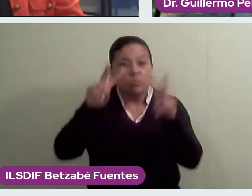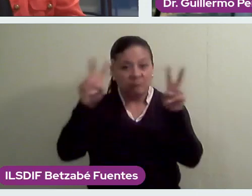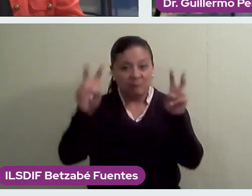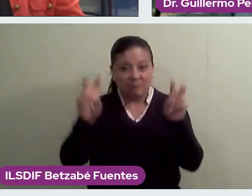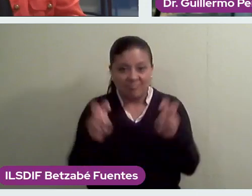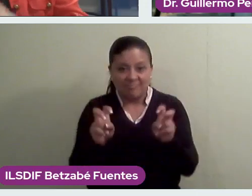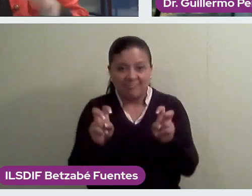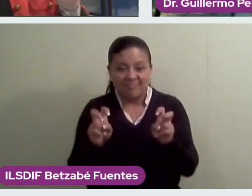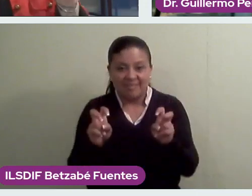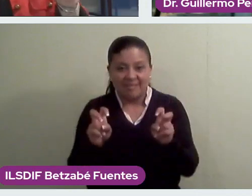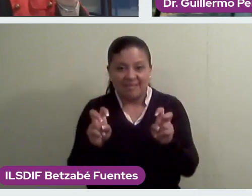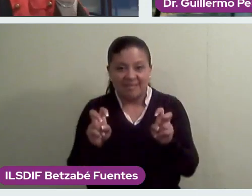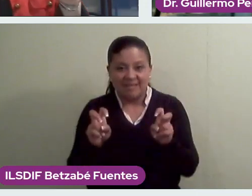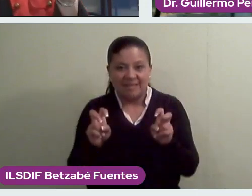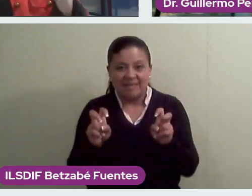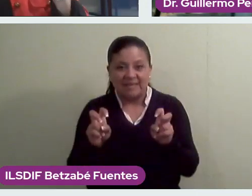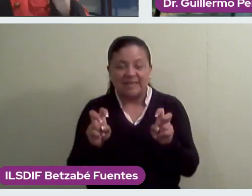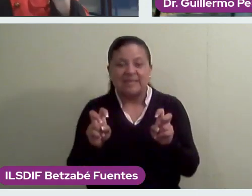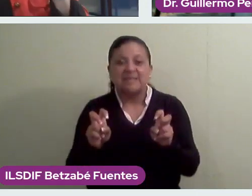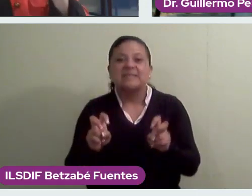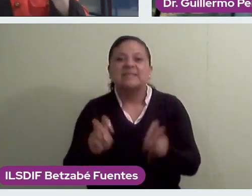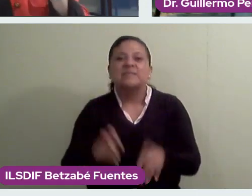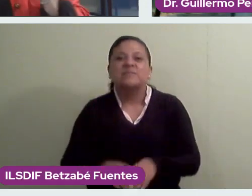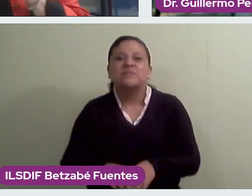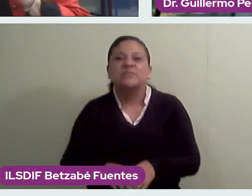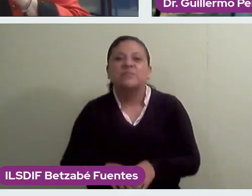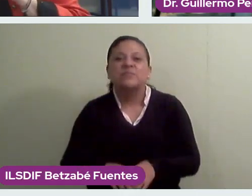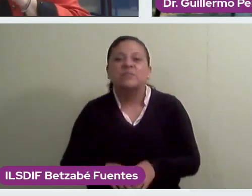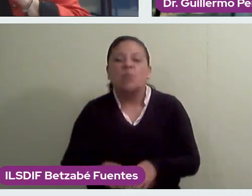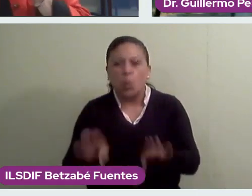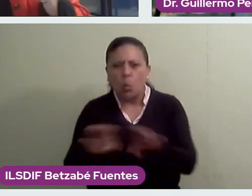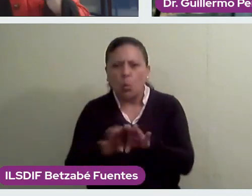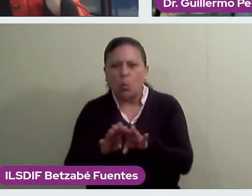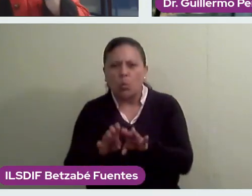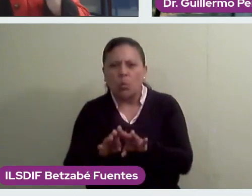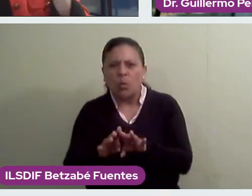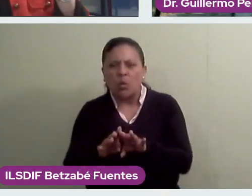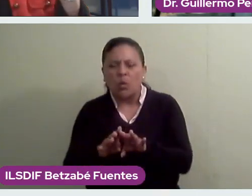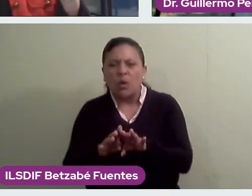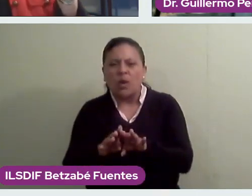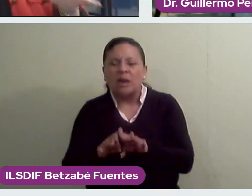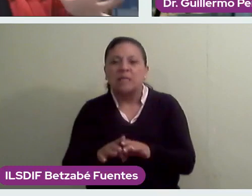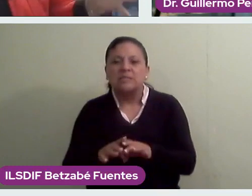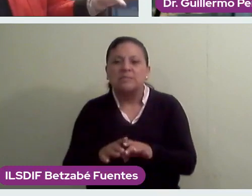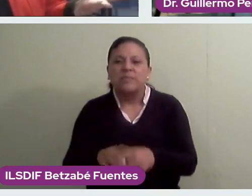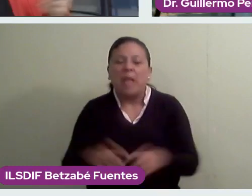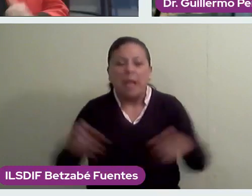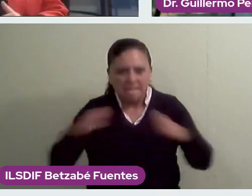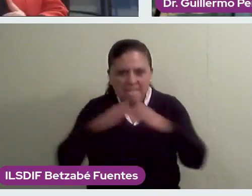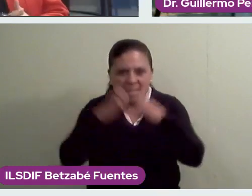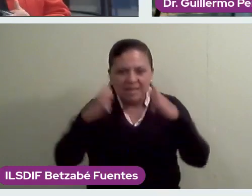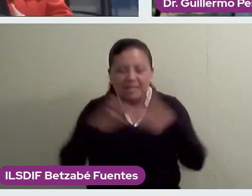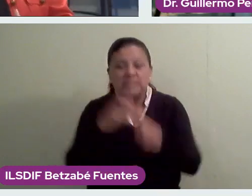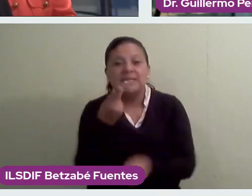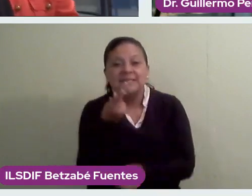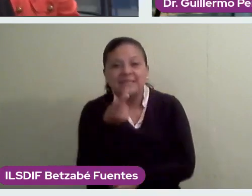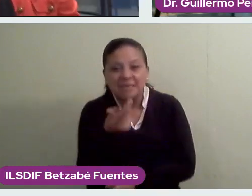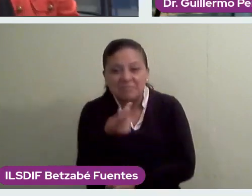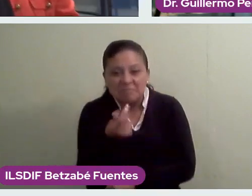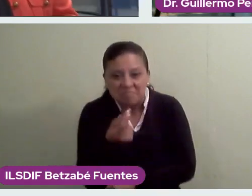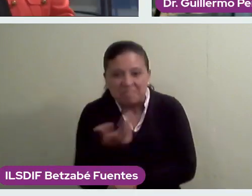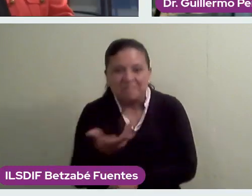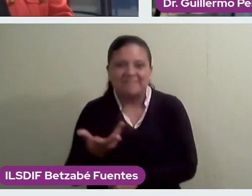tema: ¿cómo son las urgencias y emergencias caninas? Entonces, bueno, pues nos estará acompañando el doctor